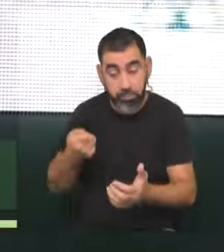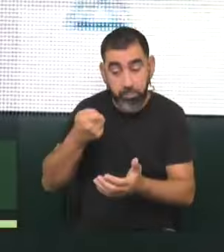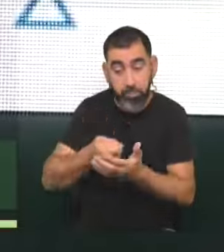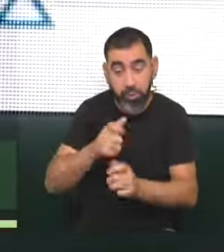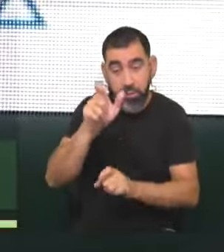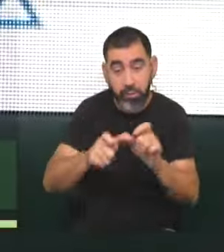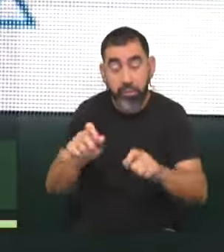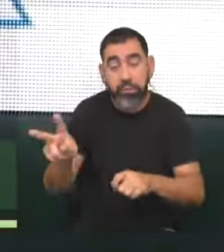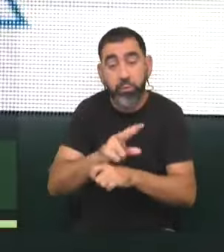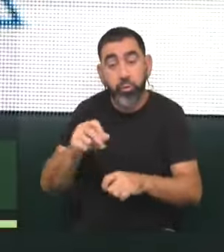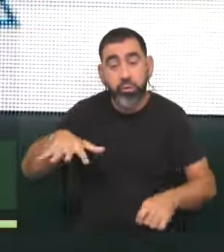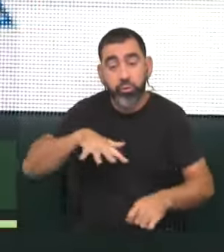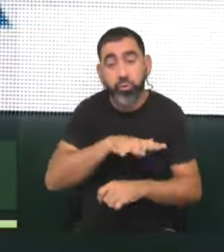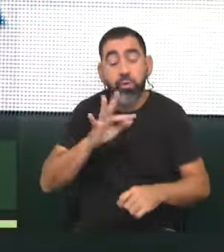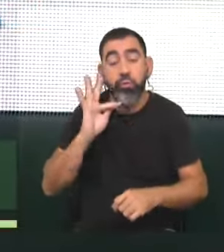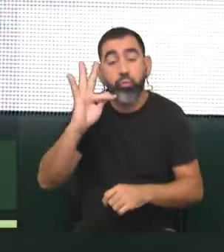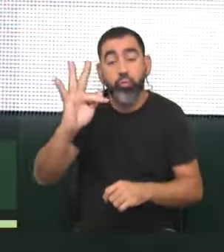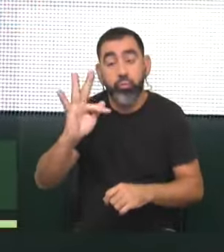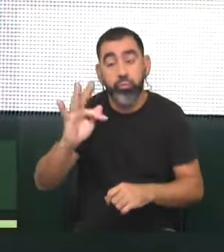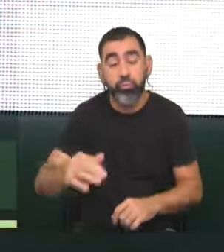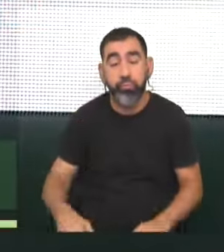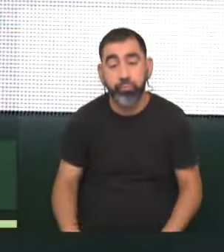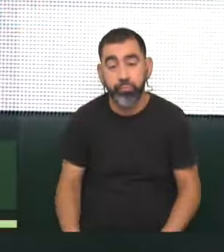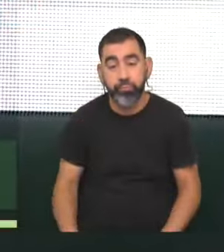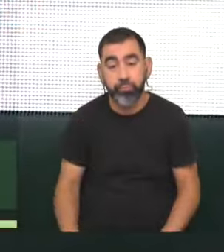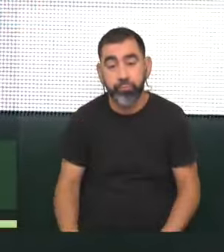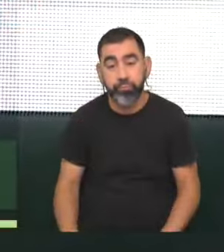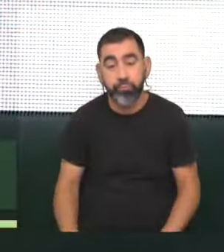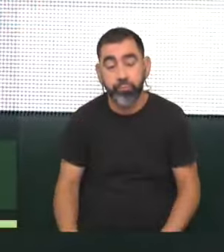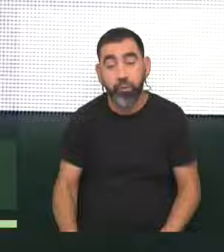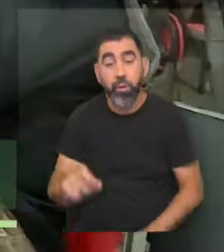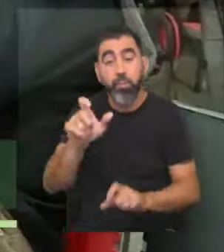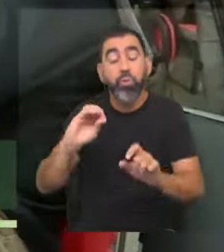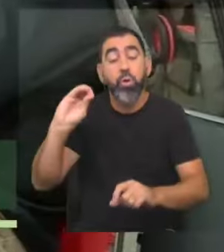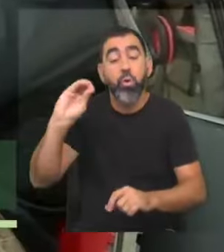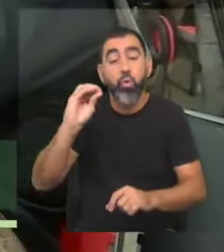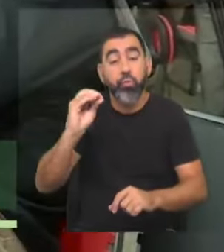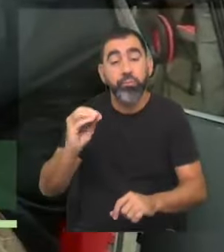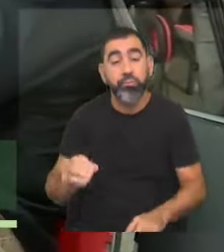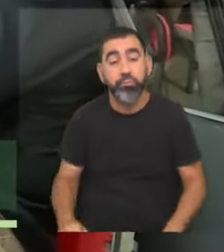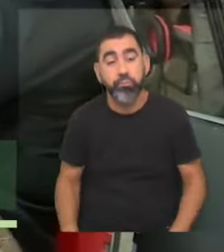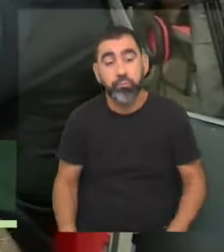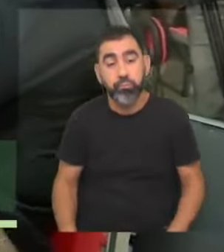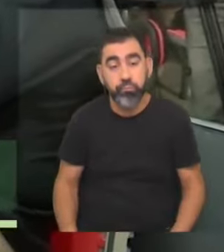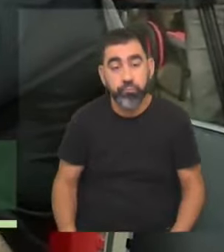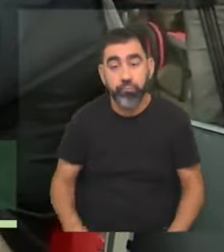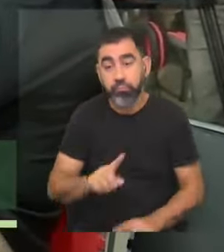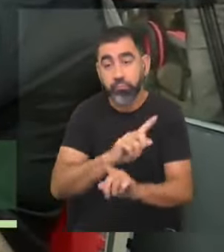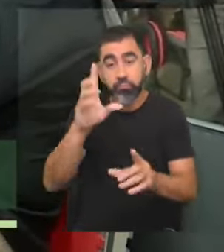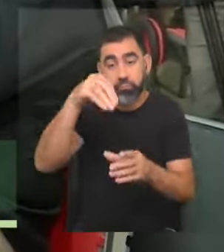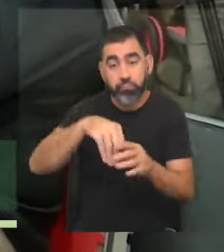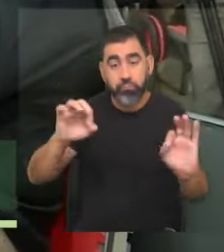y la seguridad social del mañana básicamente las y los jóvenes y eso no lo considera